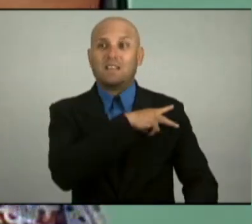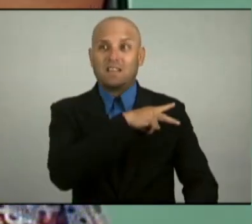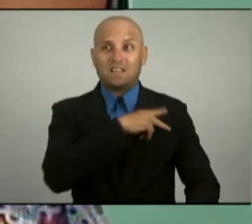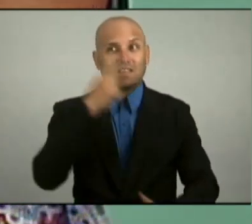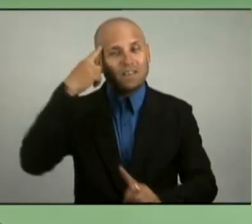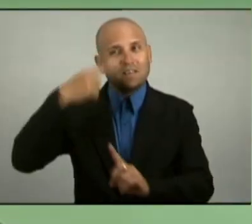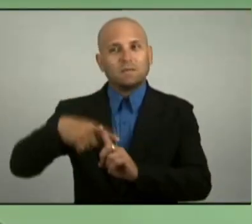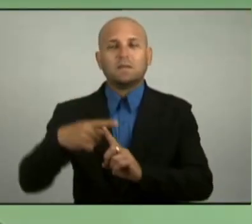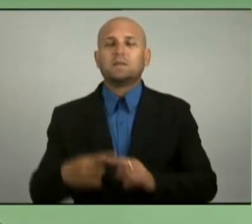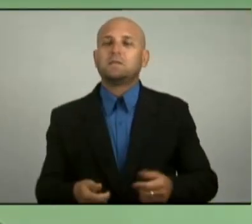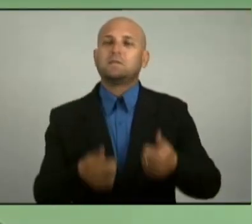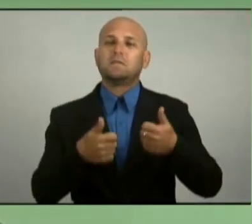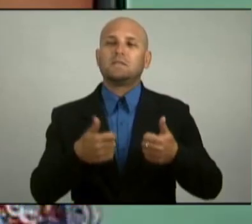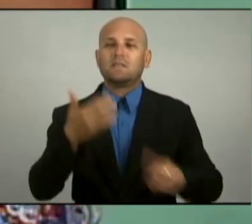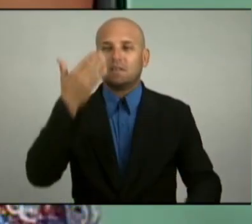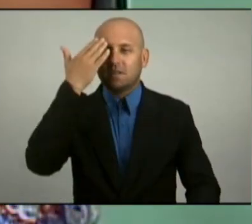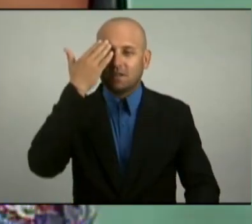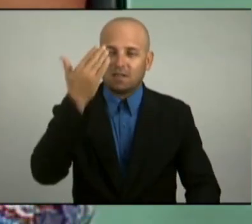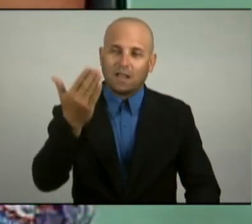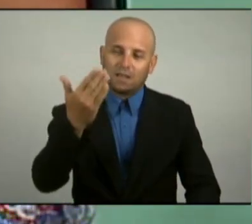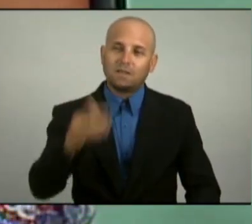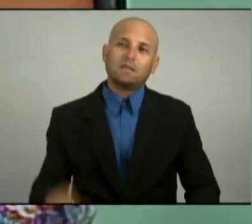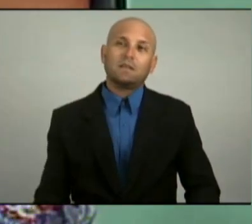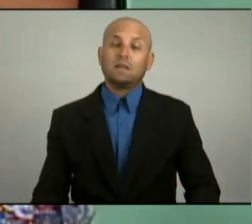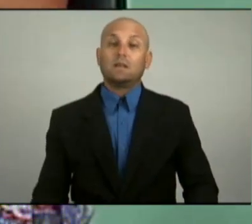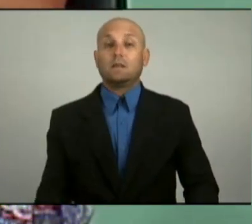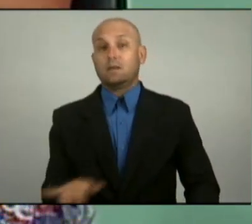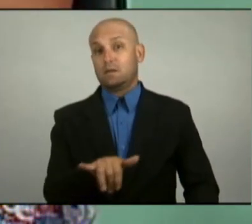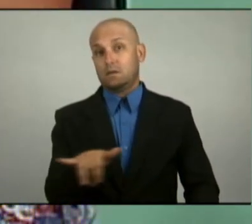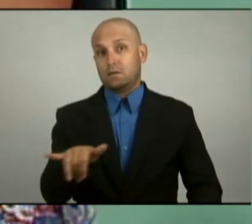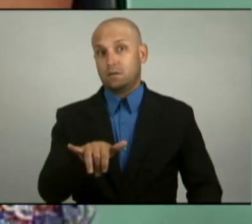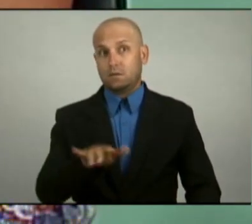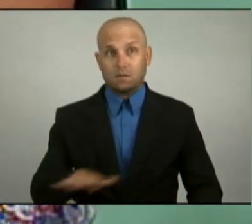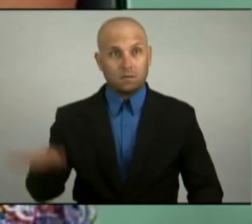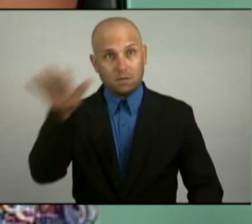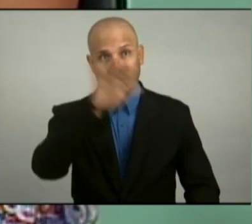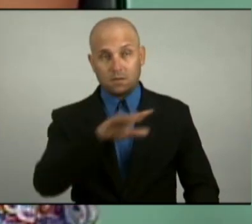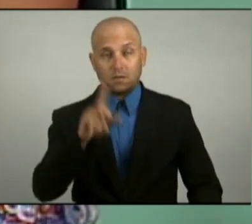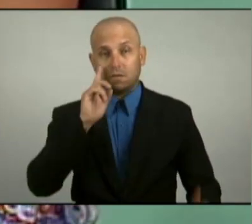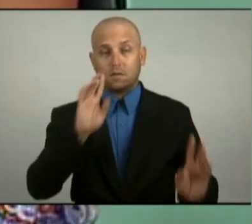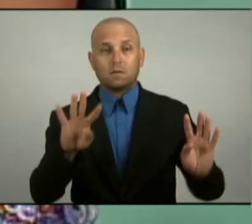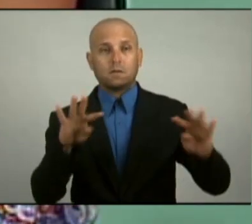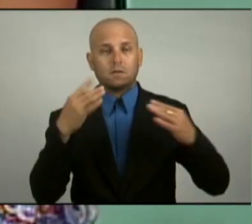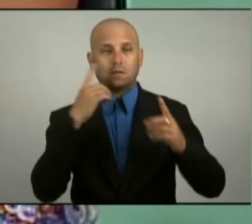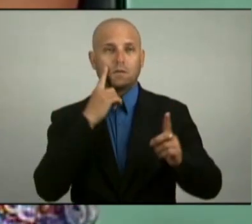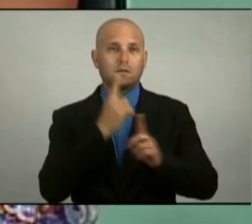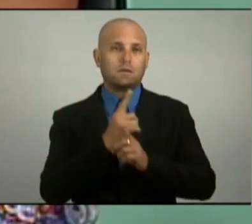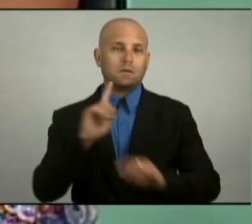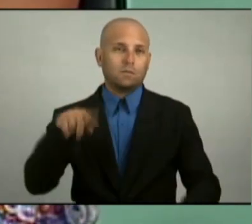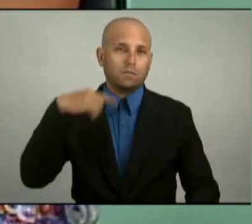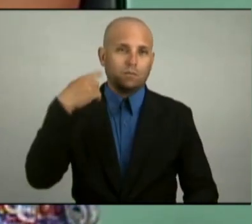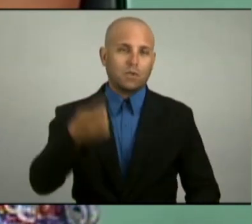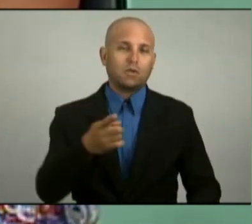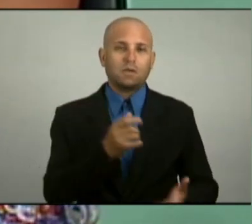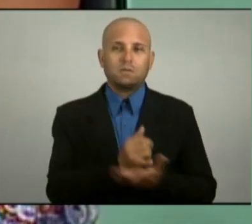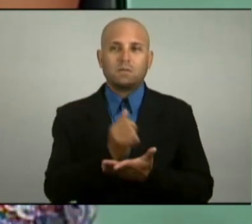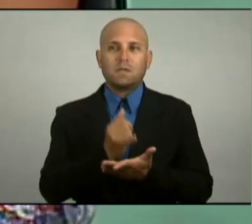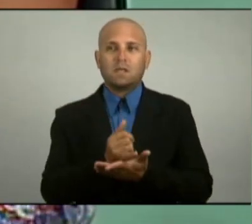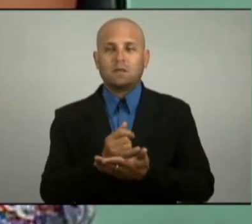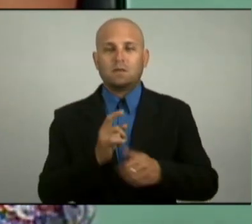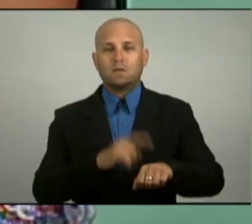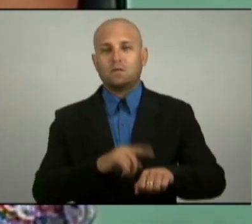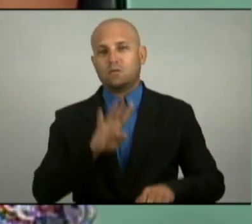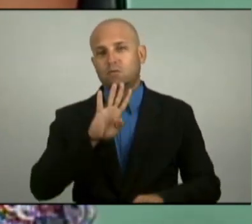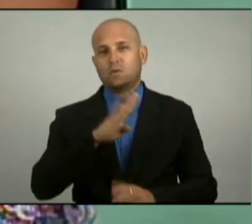es Muchísimas gracias doctora igual que a ustedes amigos y amigas televidentes nos vemos el próximo miércoles en vivo